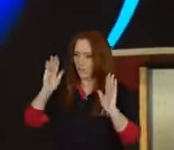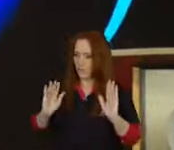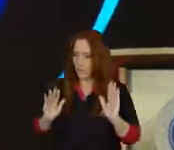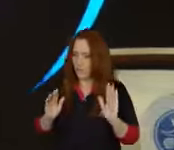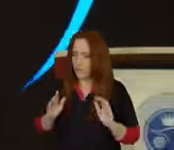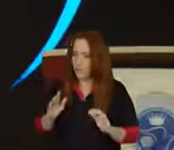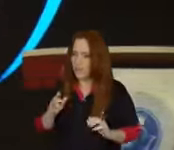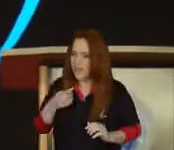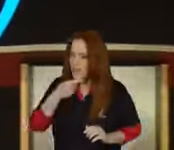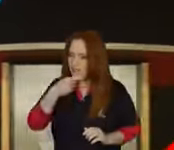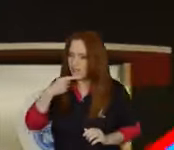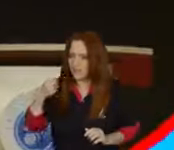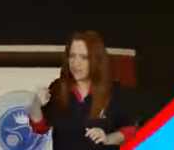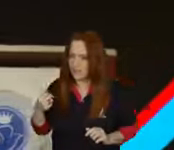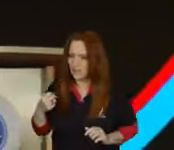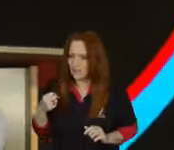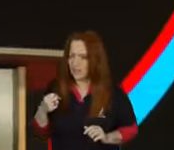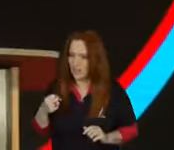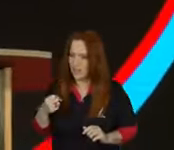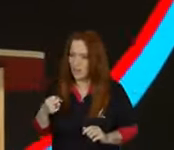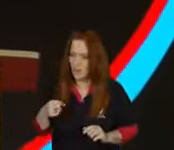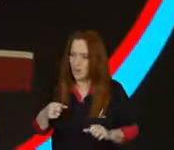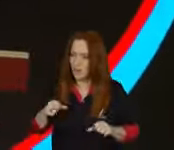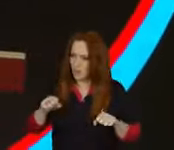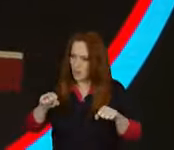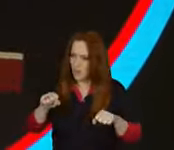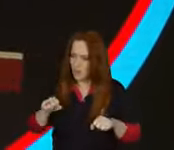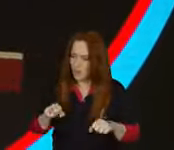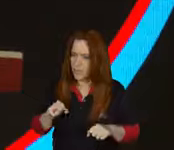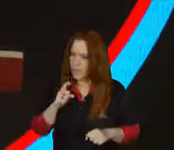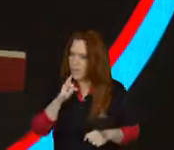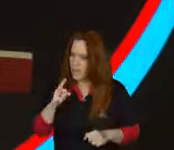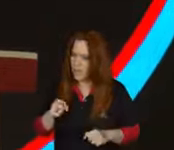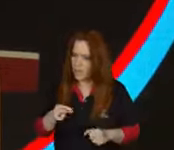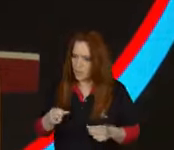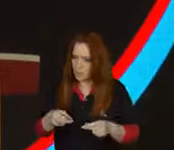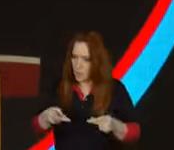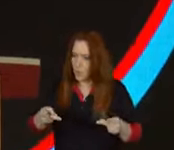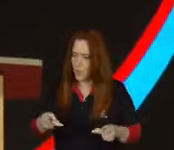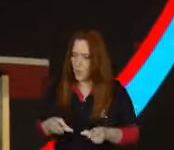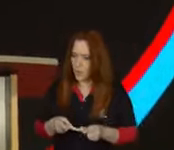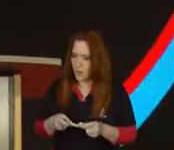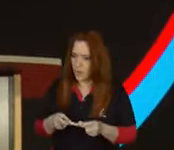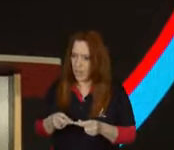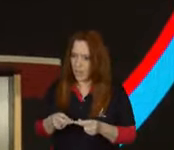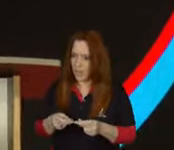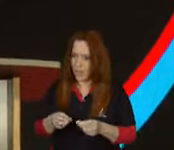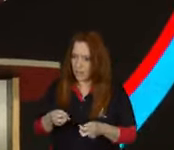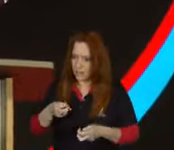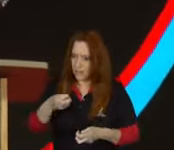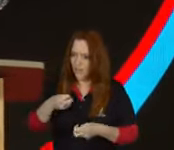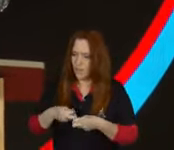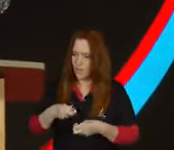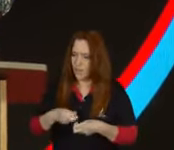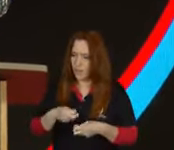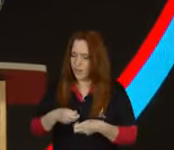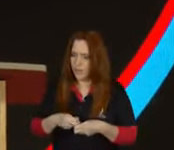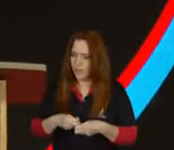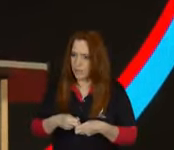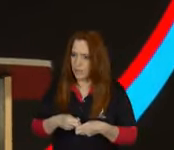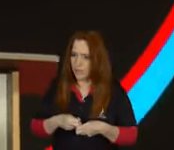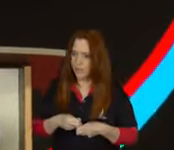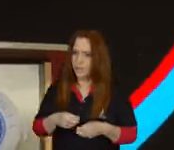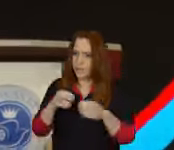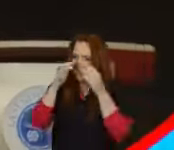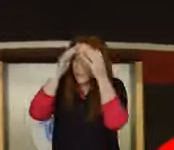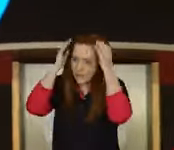el tiempo que sea. De ahí vas a salir cantando victoria. Dile al que tienes a tu lado, vas a salir cantando victoria. Vamos,